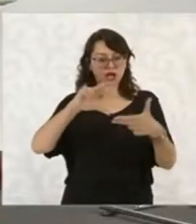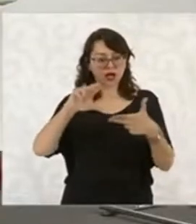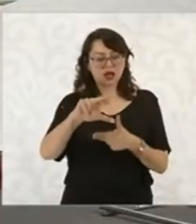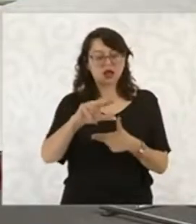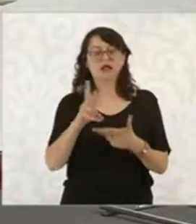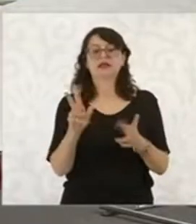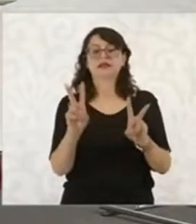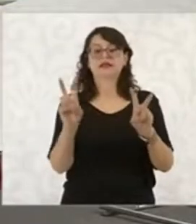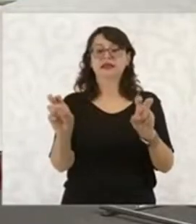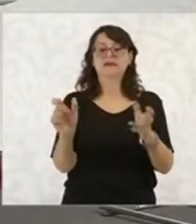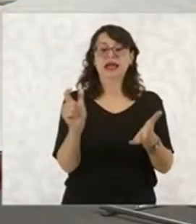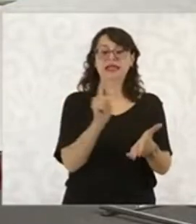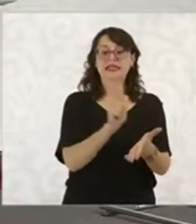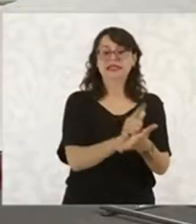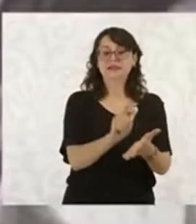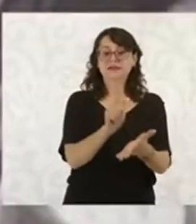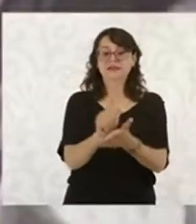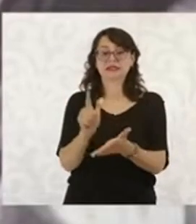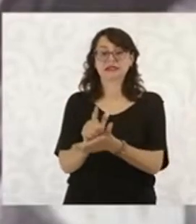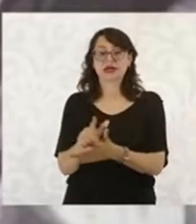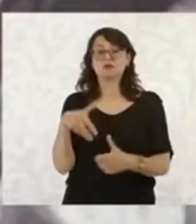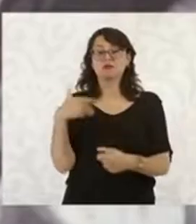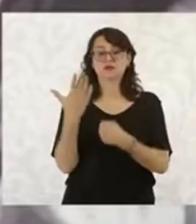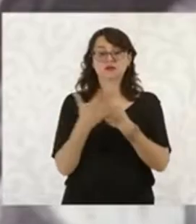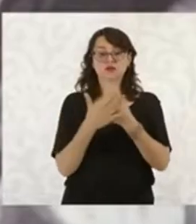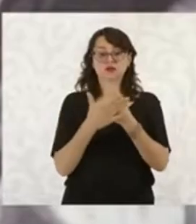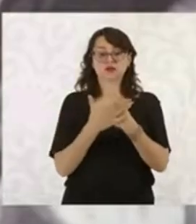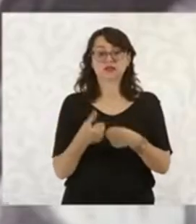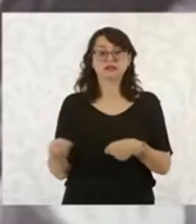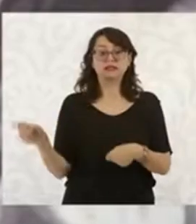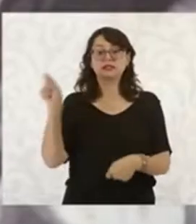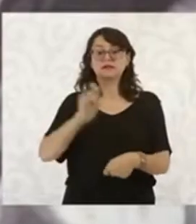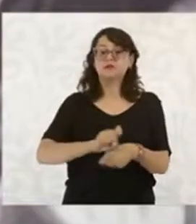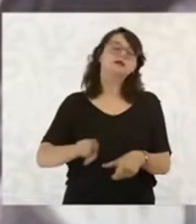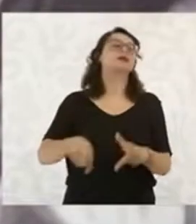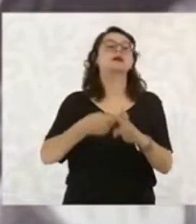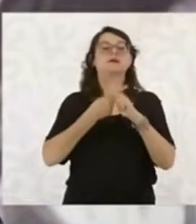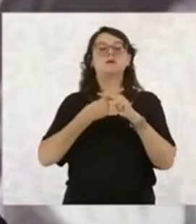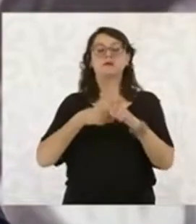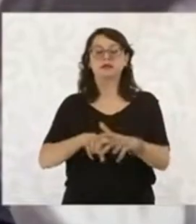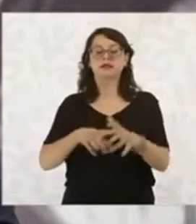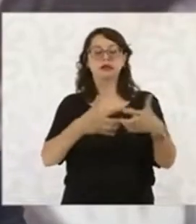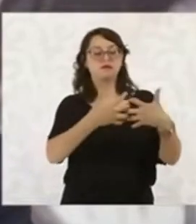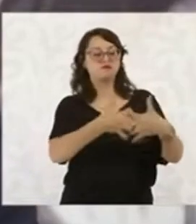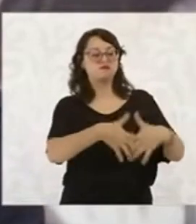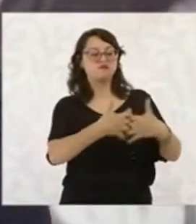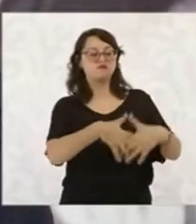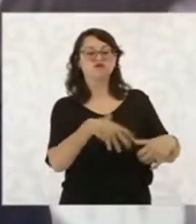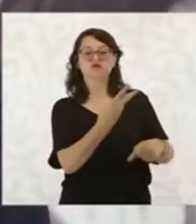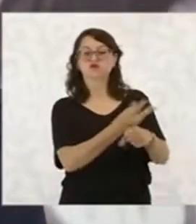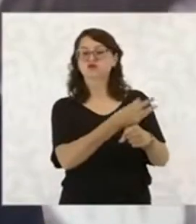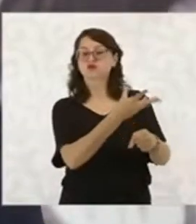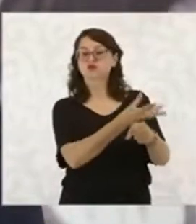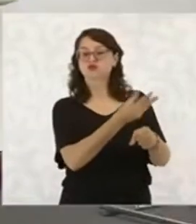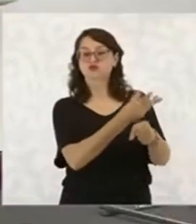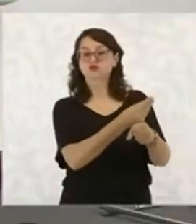de saneamiento, vamos a iniciar ya la próxima semana con la rehabilitación de plantas de tratamiento y